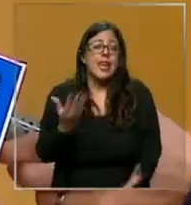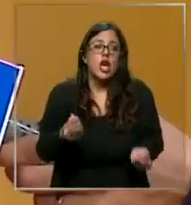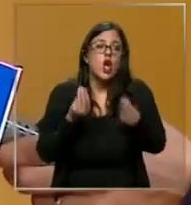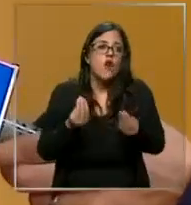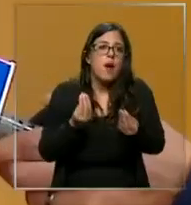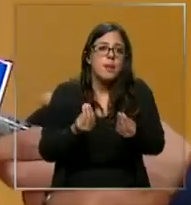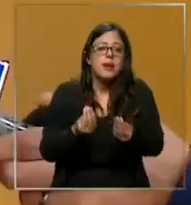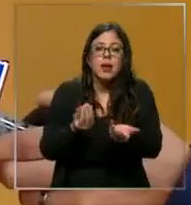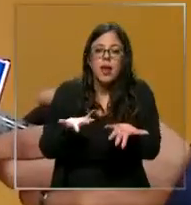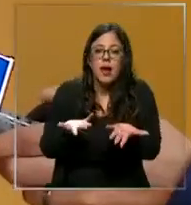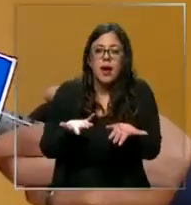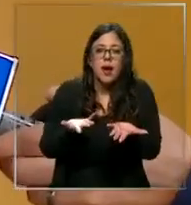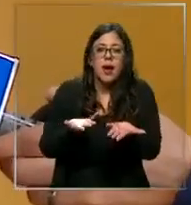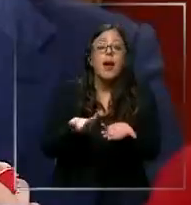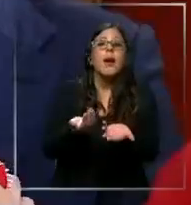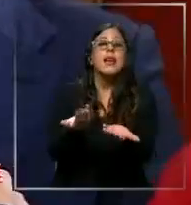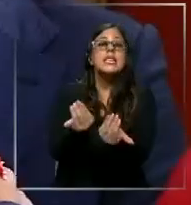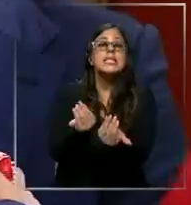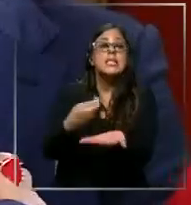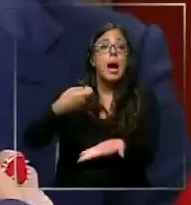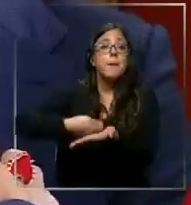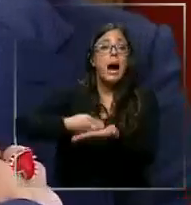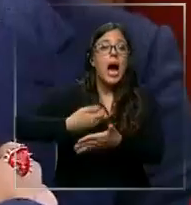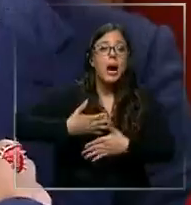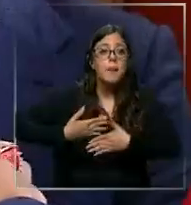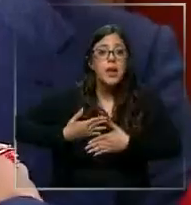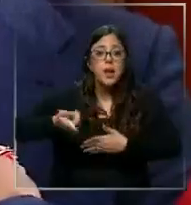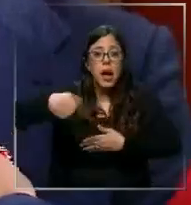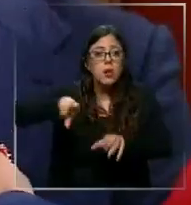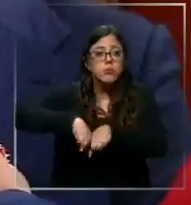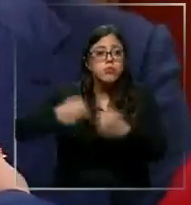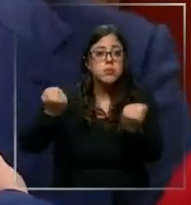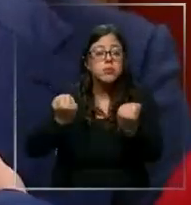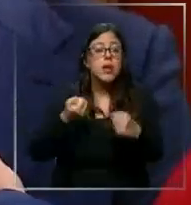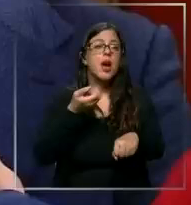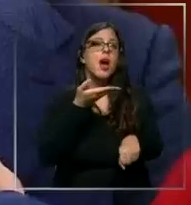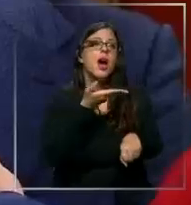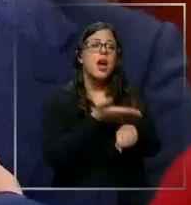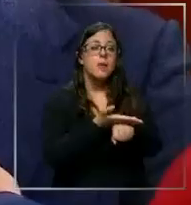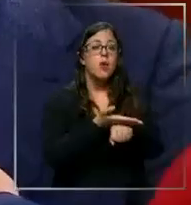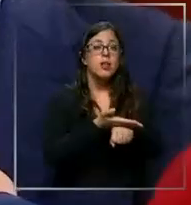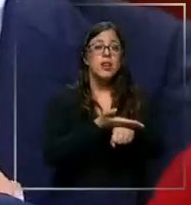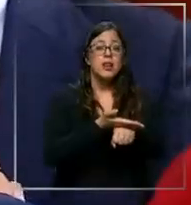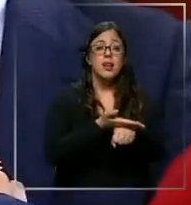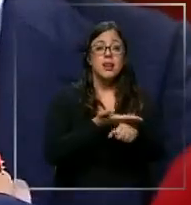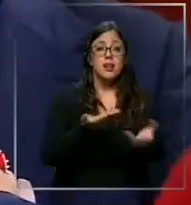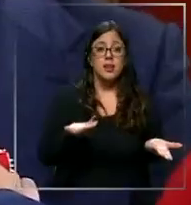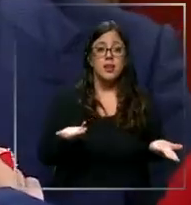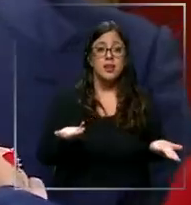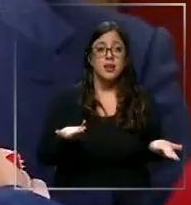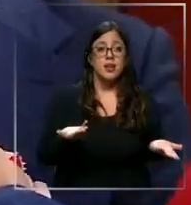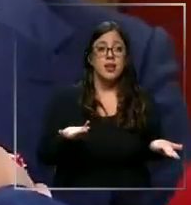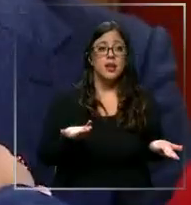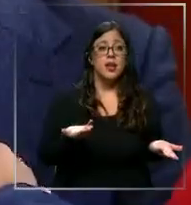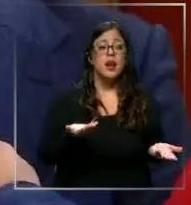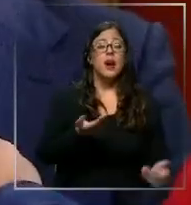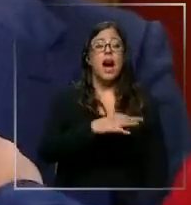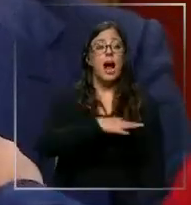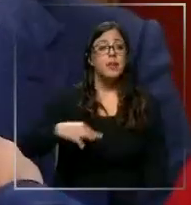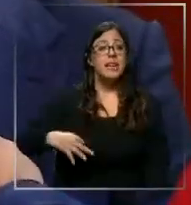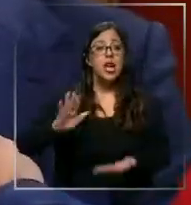quien te debe plata quiebre por tanto le hacemos el llamado al Ministerio de salud el llamado primero a actuar de manera